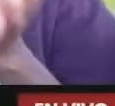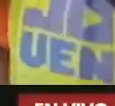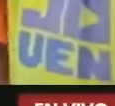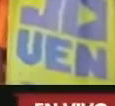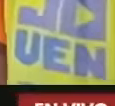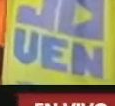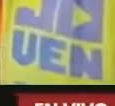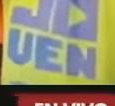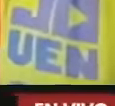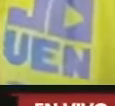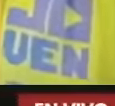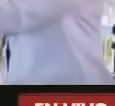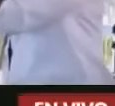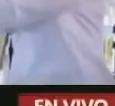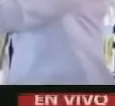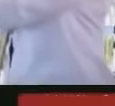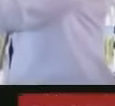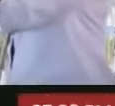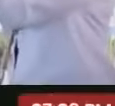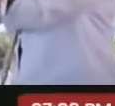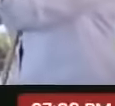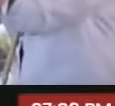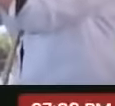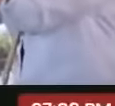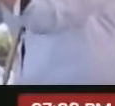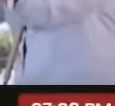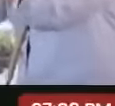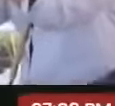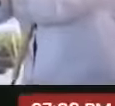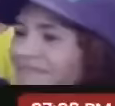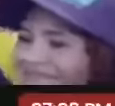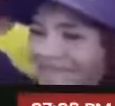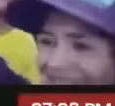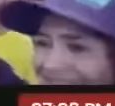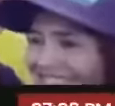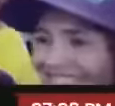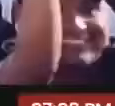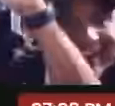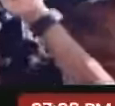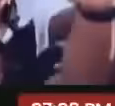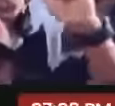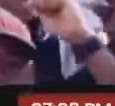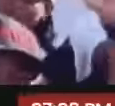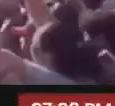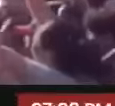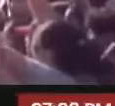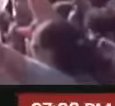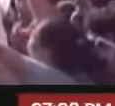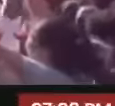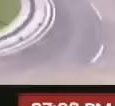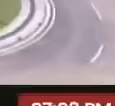julio. Y el 28 de julio es el regalo mayor.